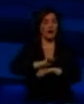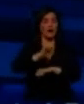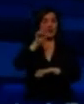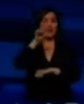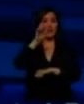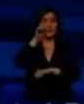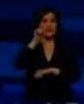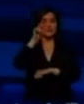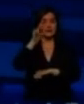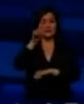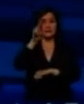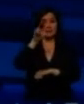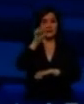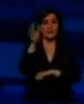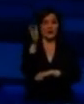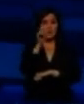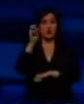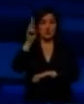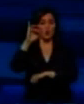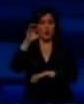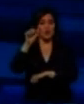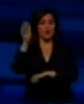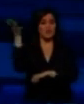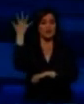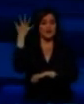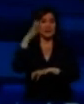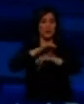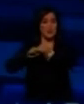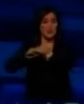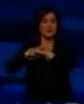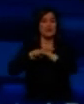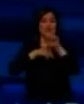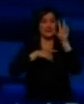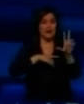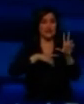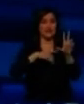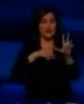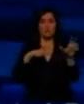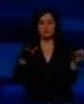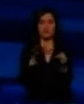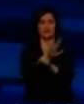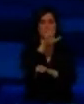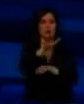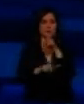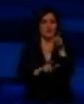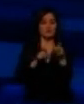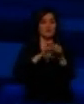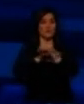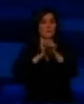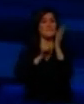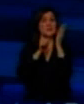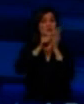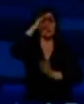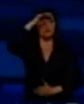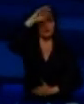El ministro del Interior, Diego Fuentes, informó de la captura de los implicados, con lo que el caso completa 5 detenidos. El ministro dijo